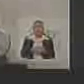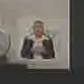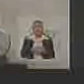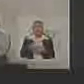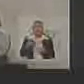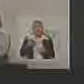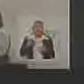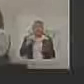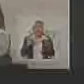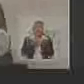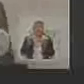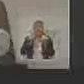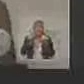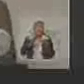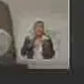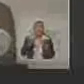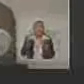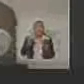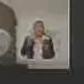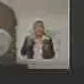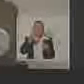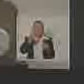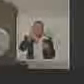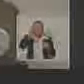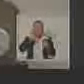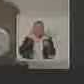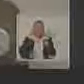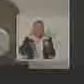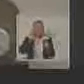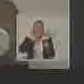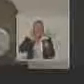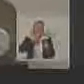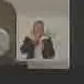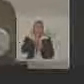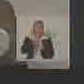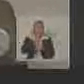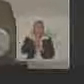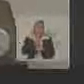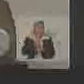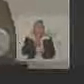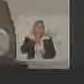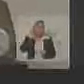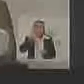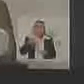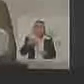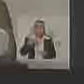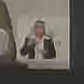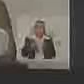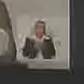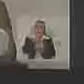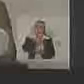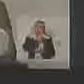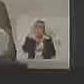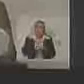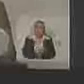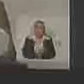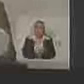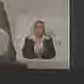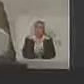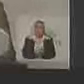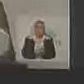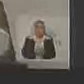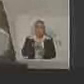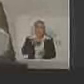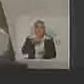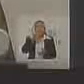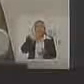para Erradicar la Violencia contra las Mujeres. Logramos, sí, emitir, promulgar una nueva ley precisamente del derecho